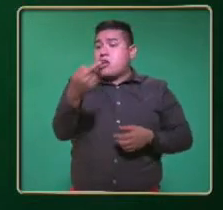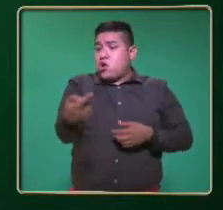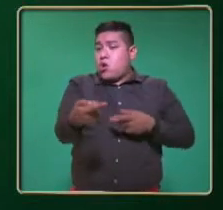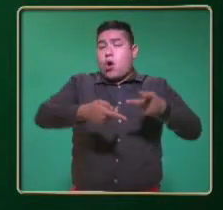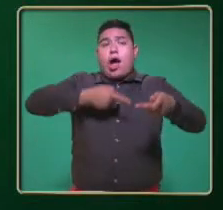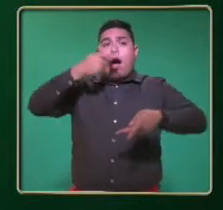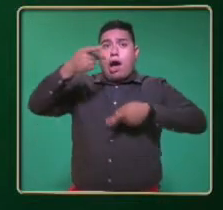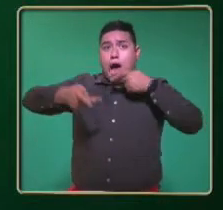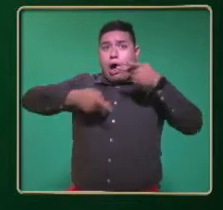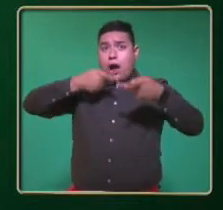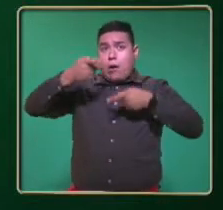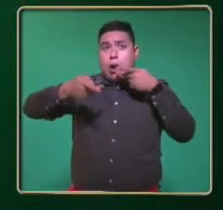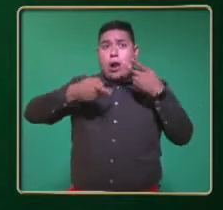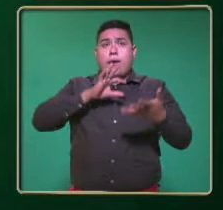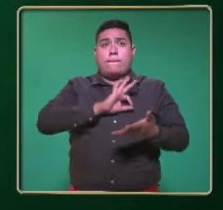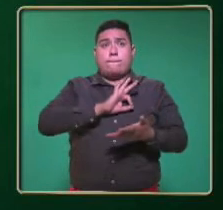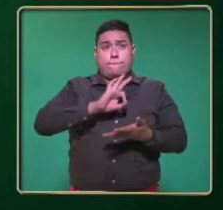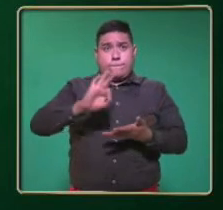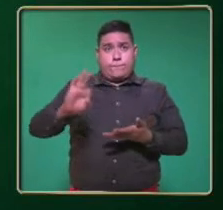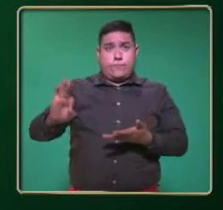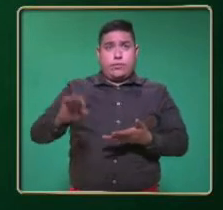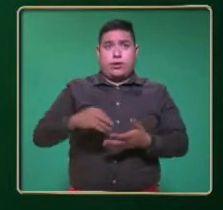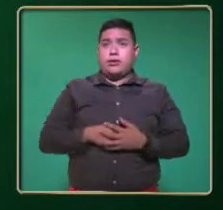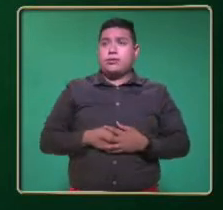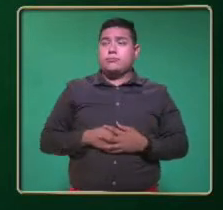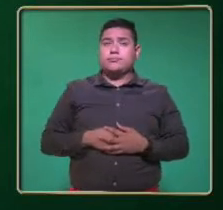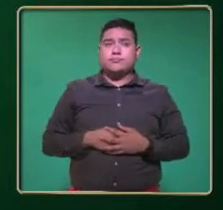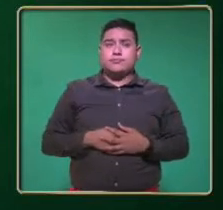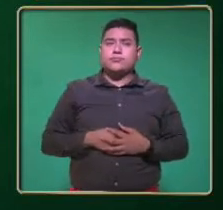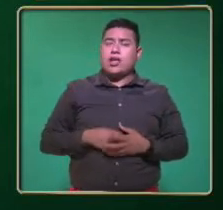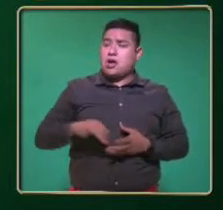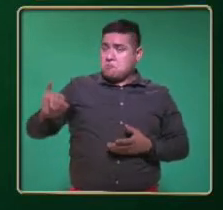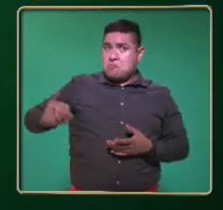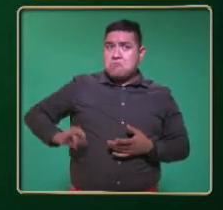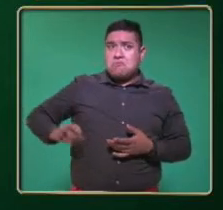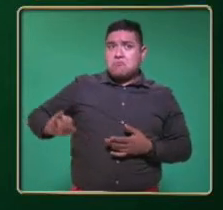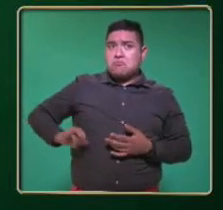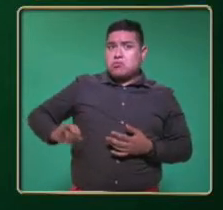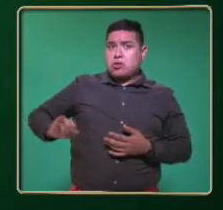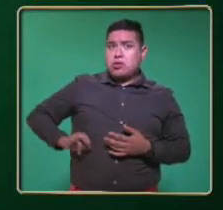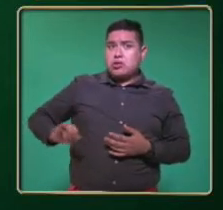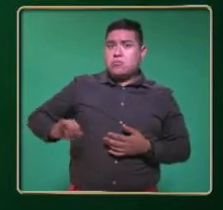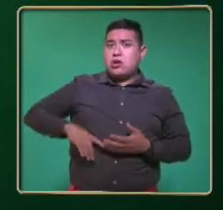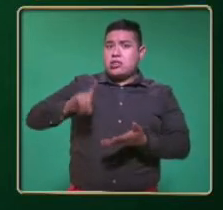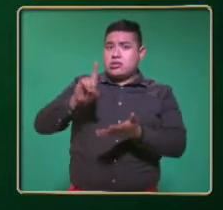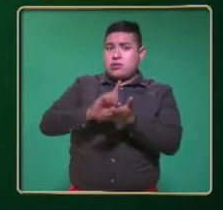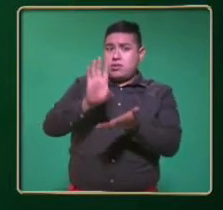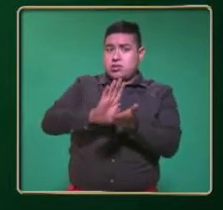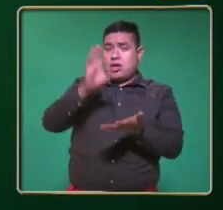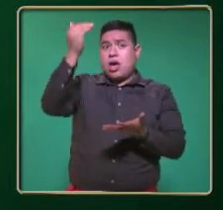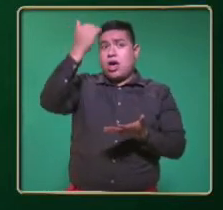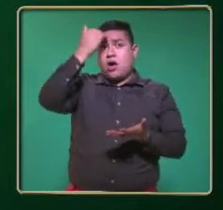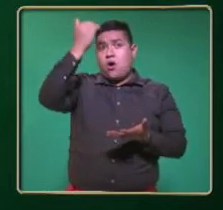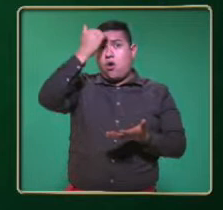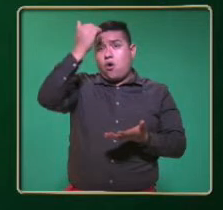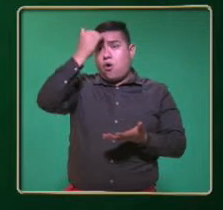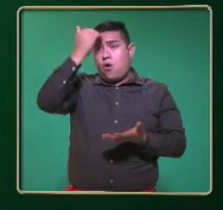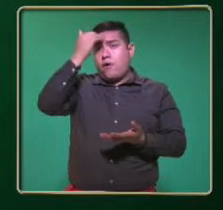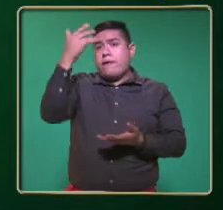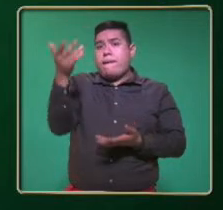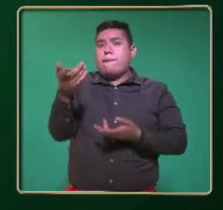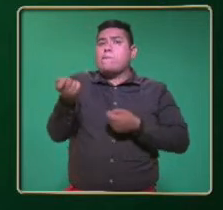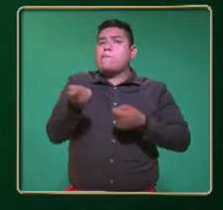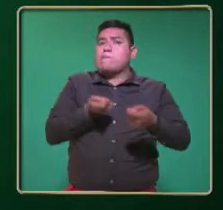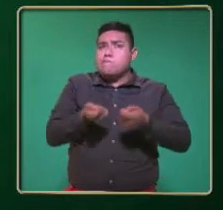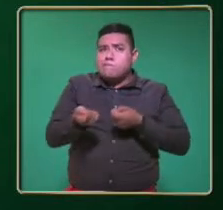particular, despertando en sí mismos el interés por conocer la discapacidad y cómo poderla